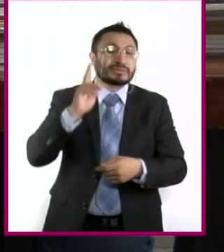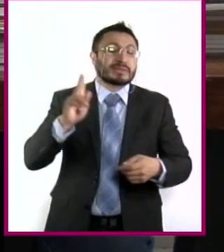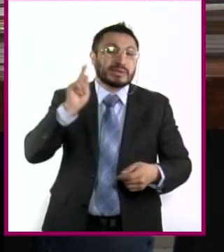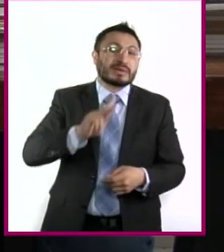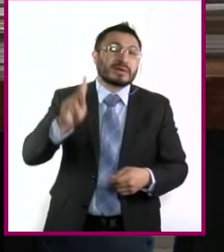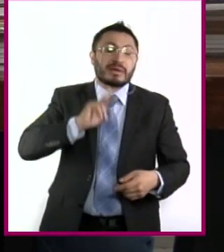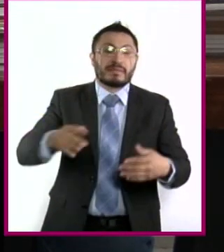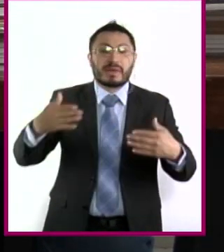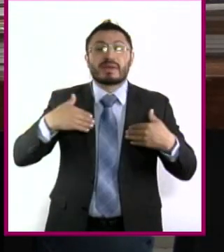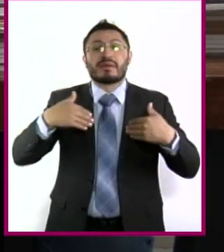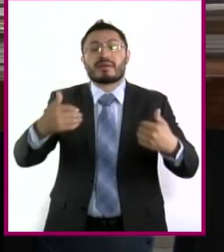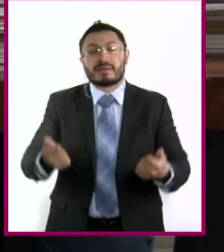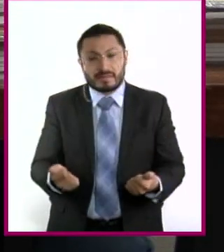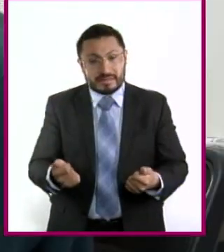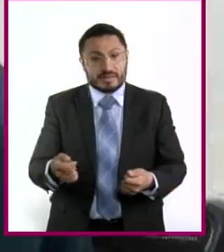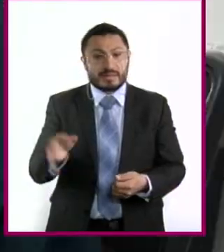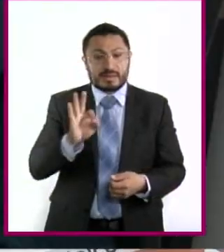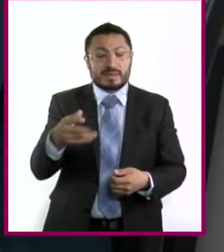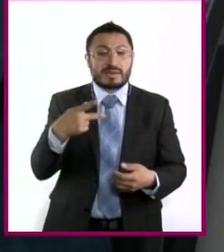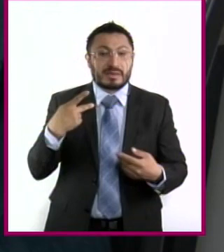pobre o no.